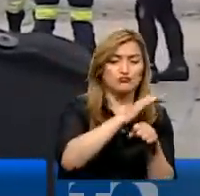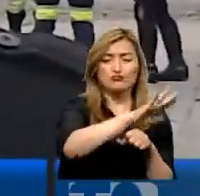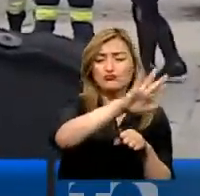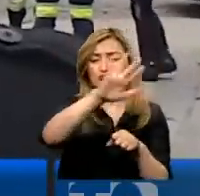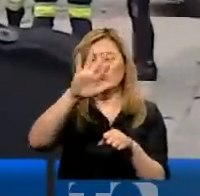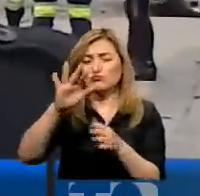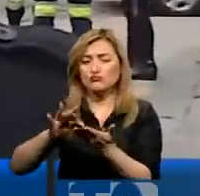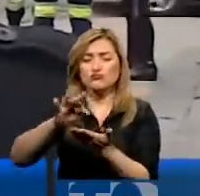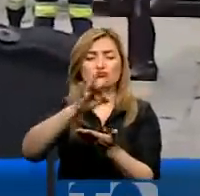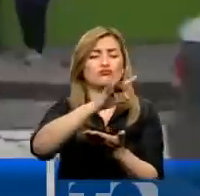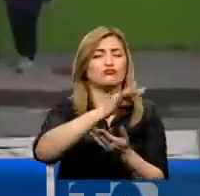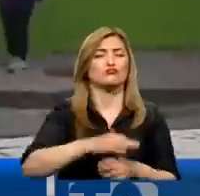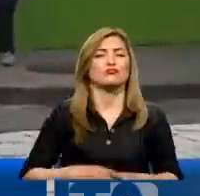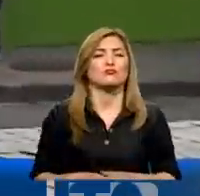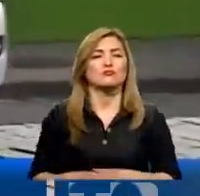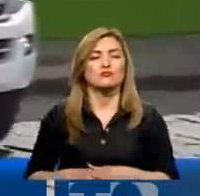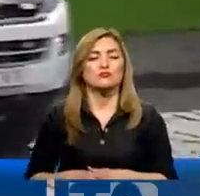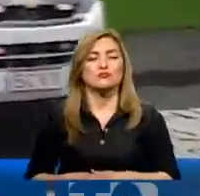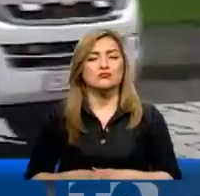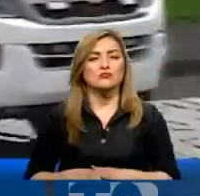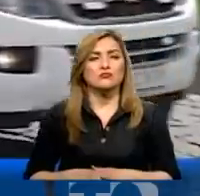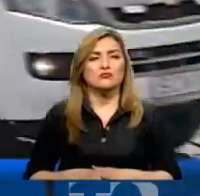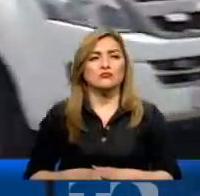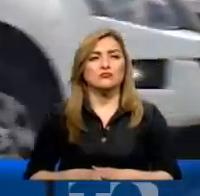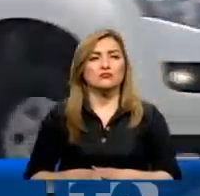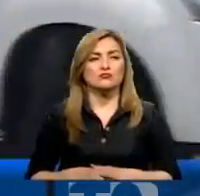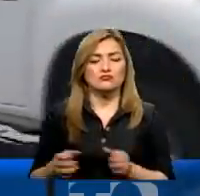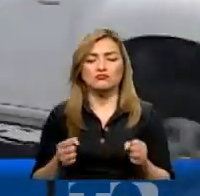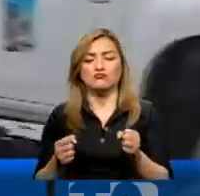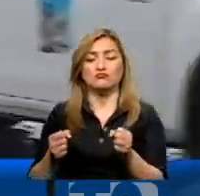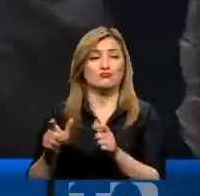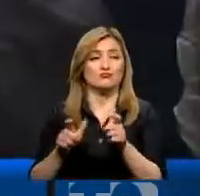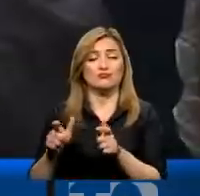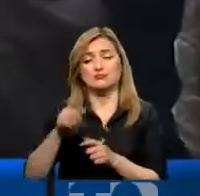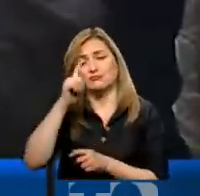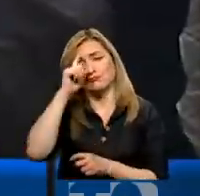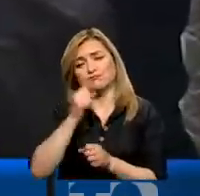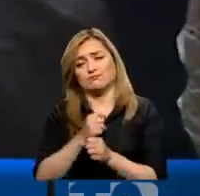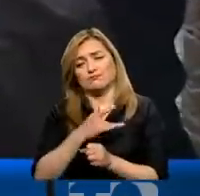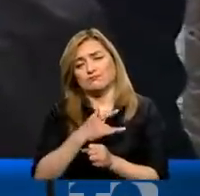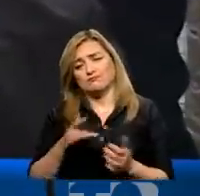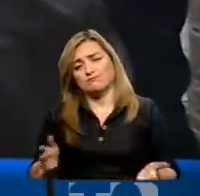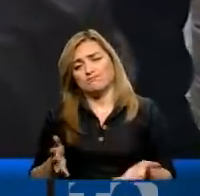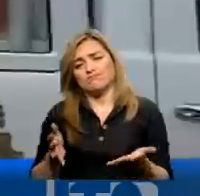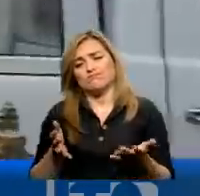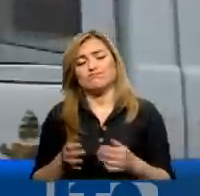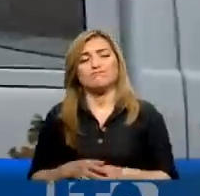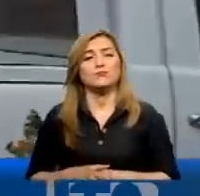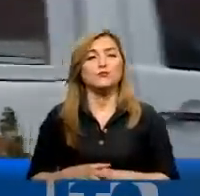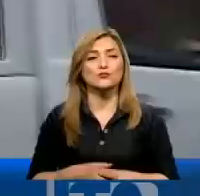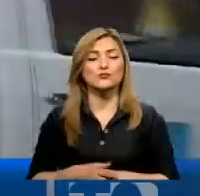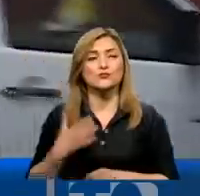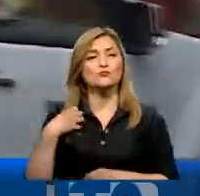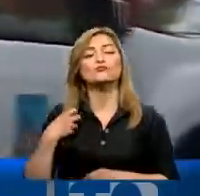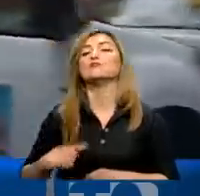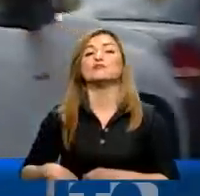los cantones de nuestra provincia. Los recorridos motivan a sus fieles, quienes se encomiendan a su paso para superar las adversidades, manteniendo